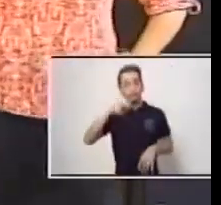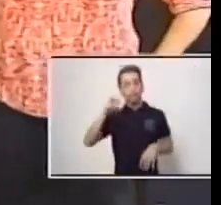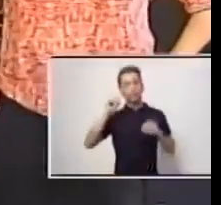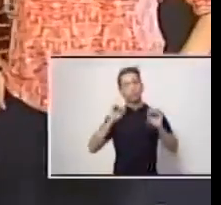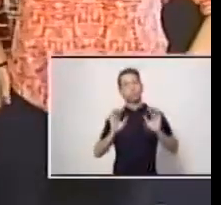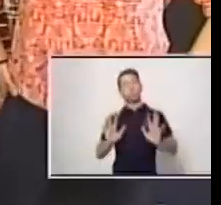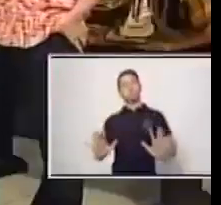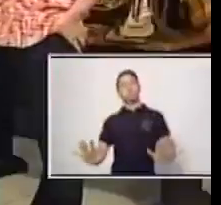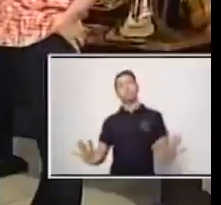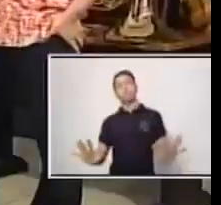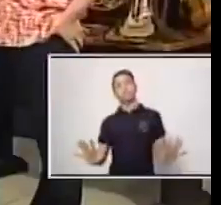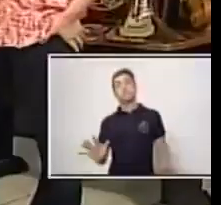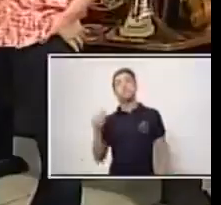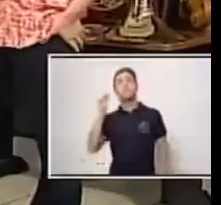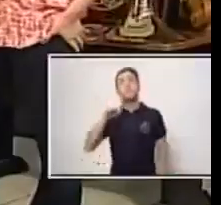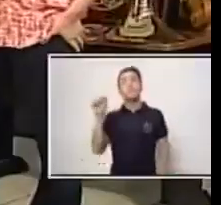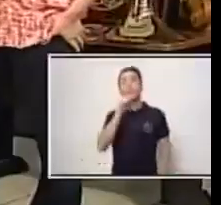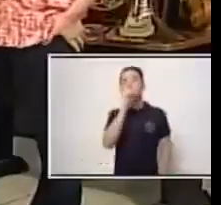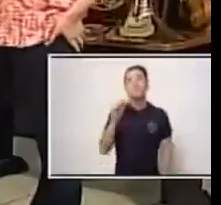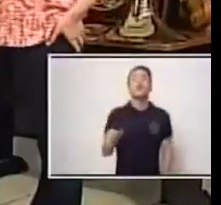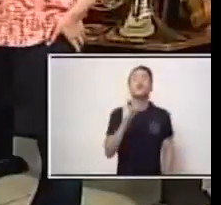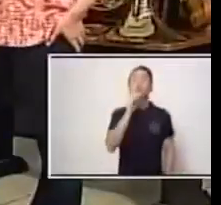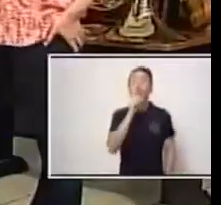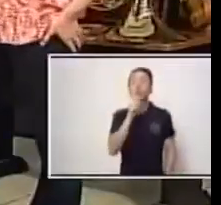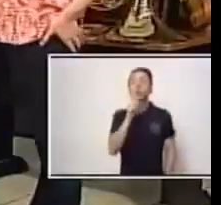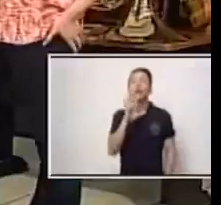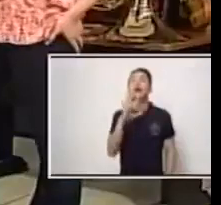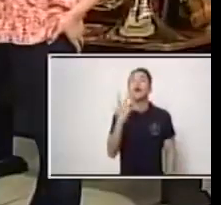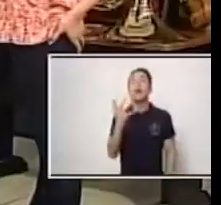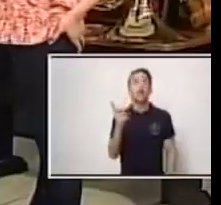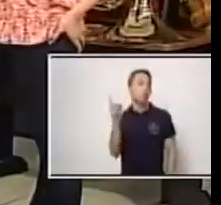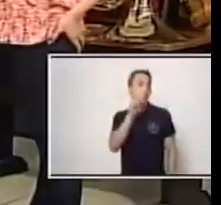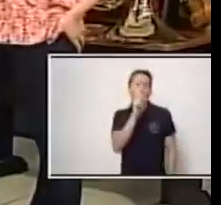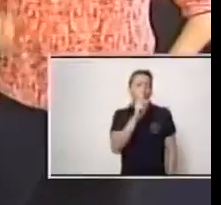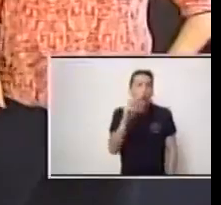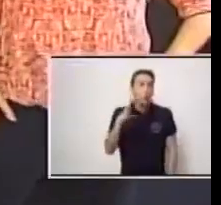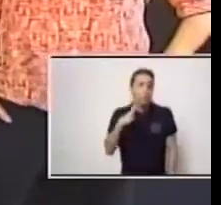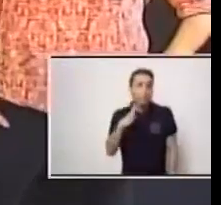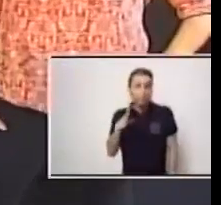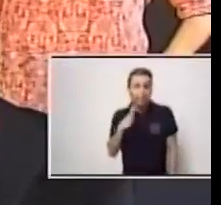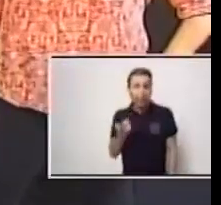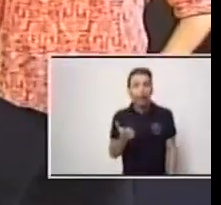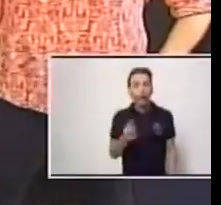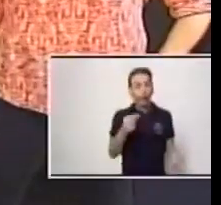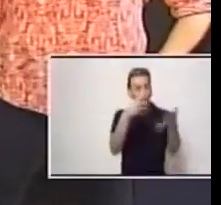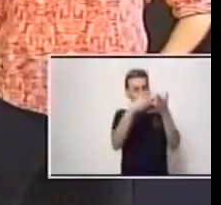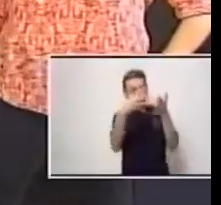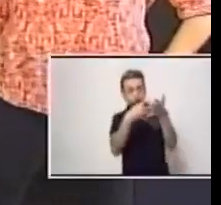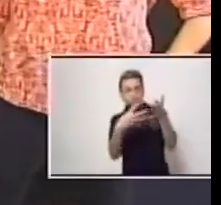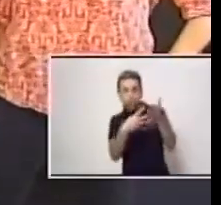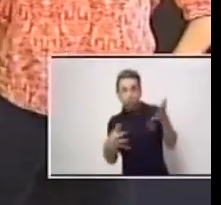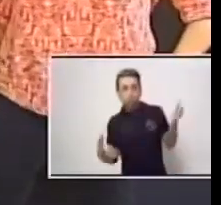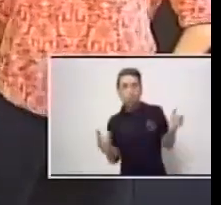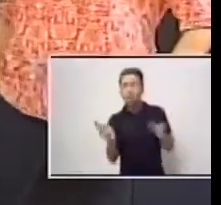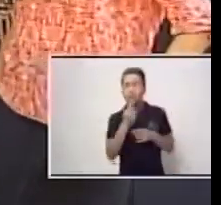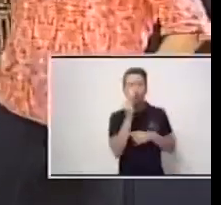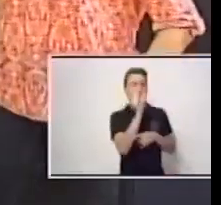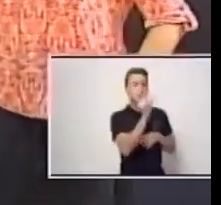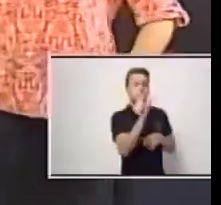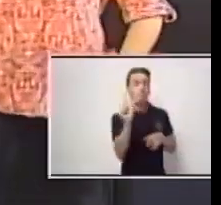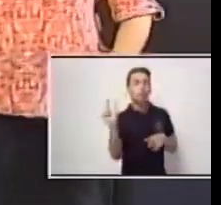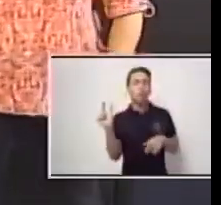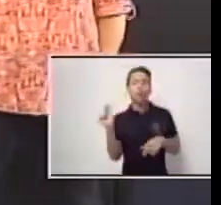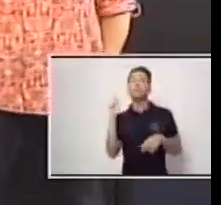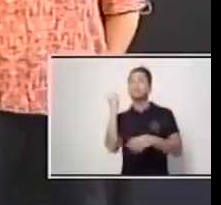relajados. Y esta vez vamos a cantar una canción que no tiene letra. Son puras sílabas. Las canciones con sílabas son muy,